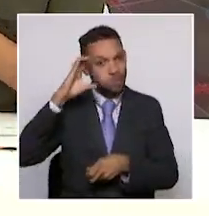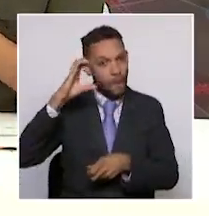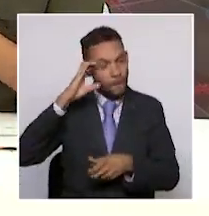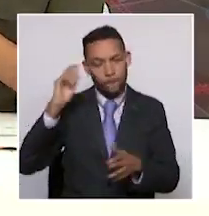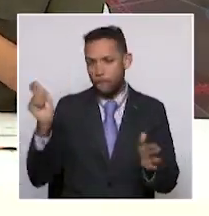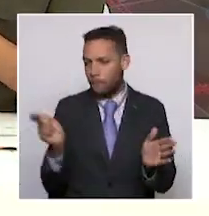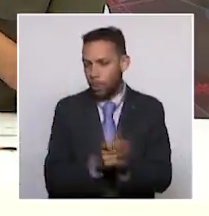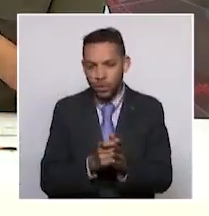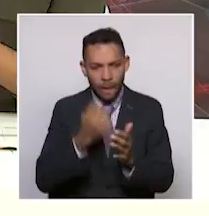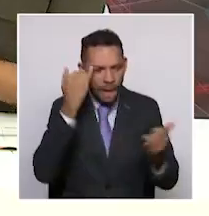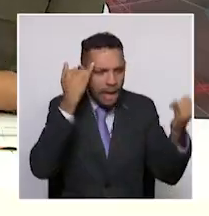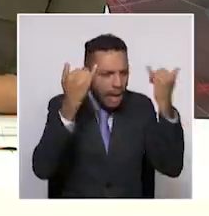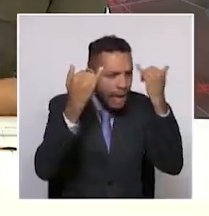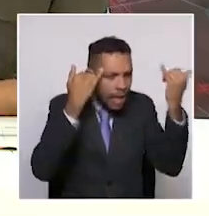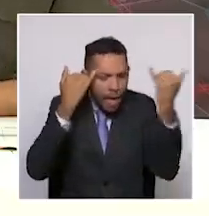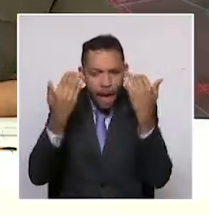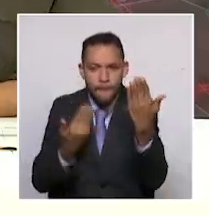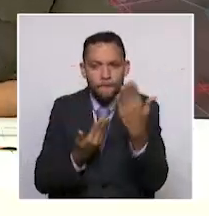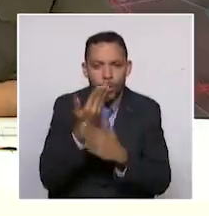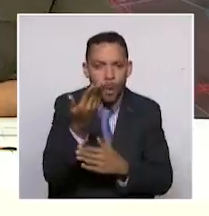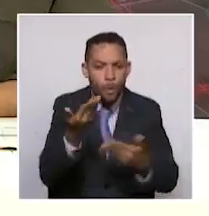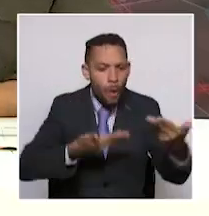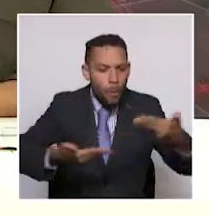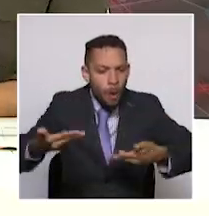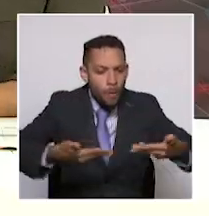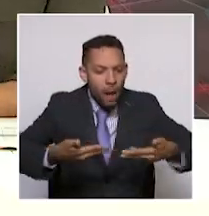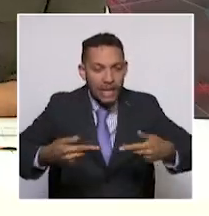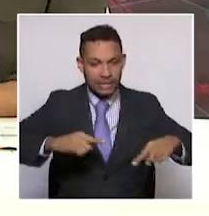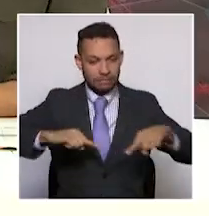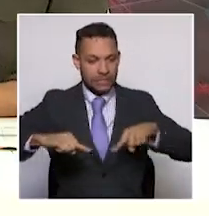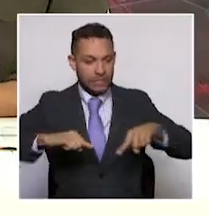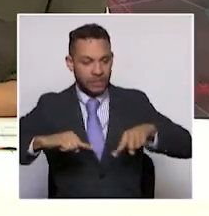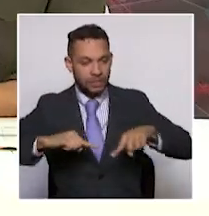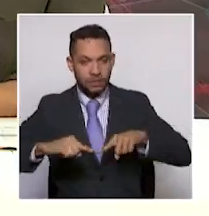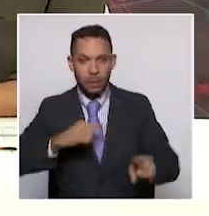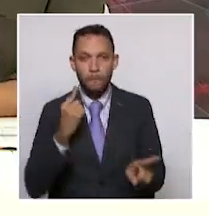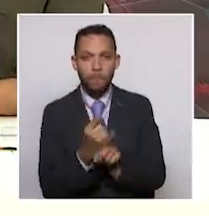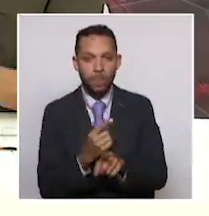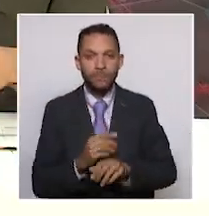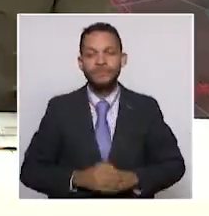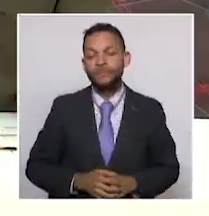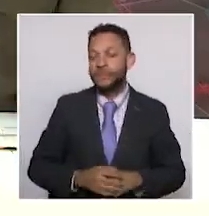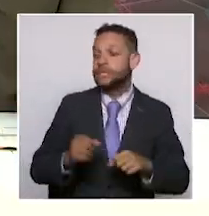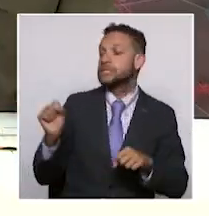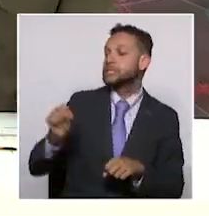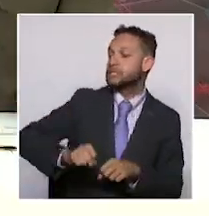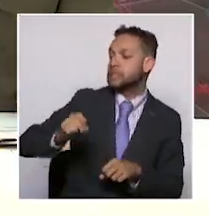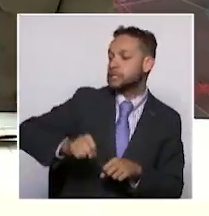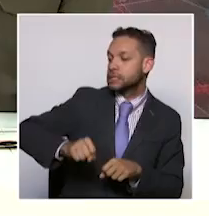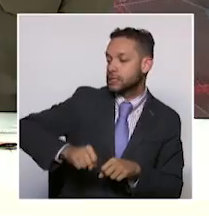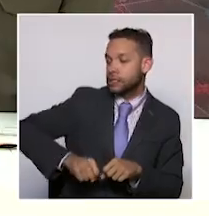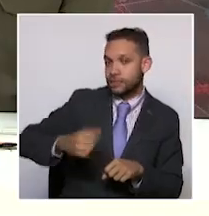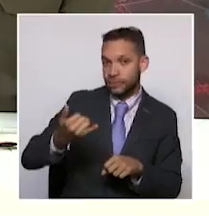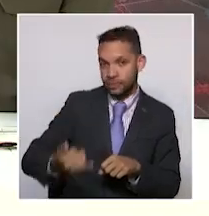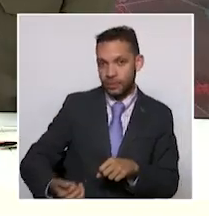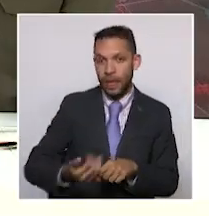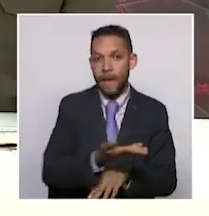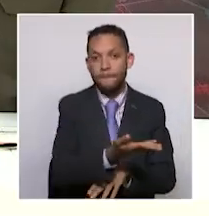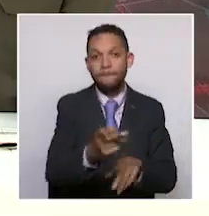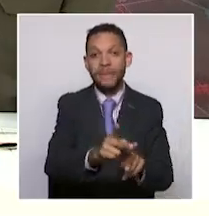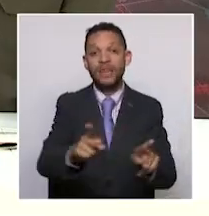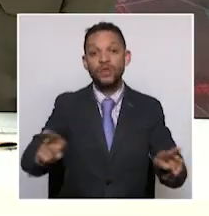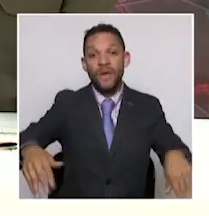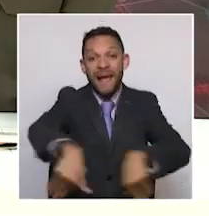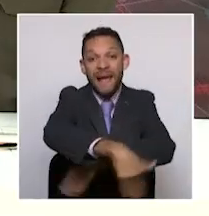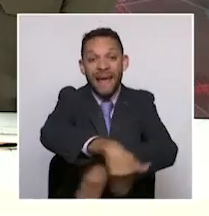todas las estrategias que se están realizando desde las administraciones municipales. Así es, Daniela y televidentes, se trata de la situación de los habitantes de calle.